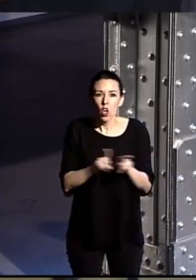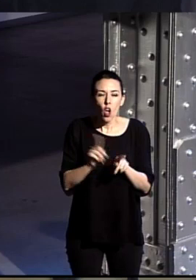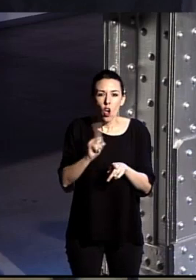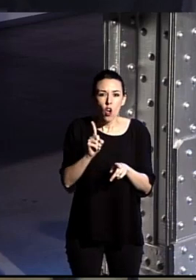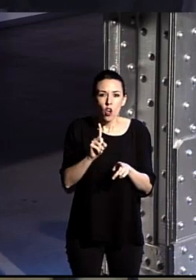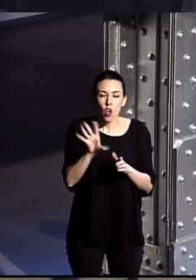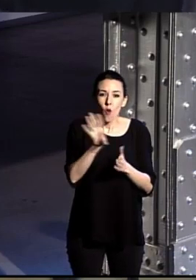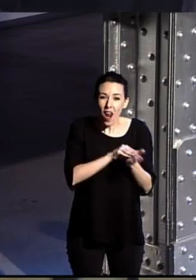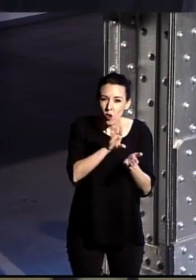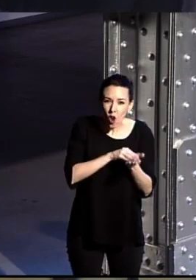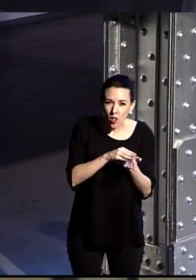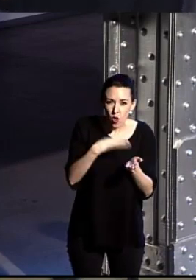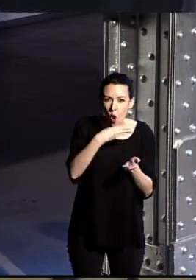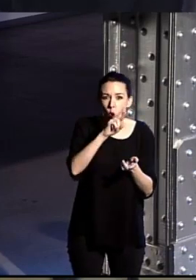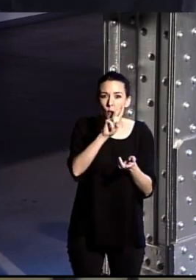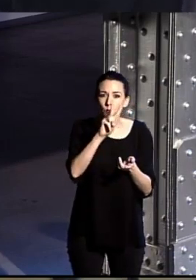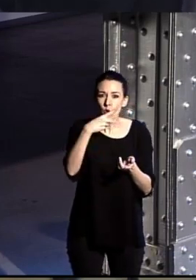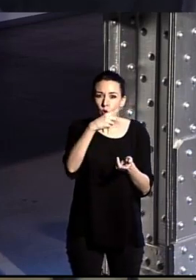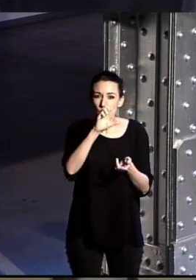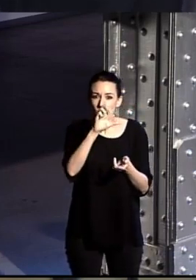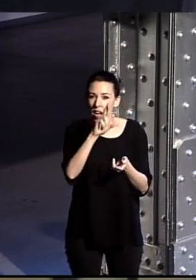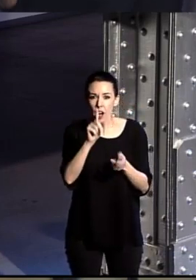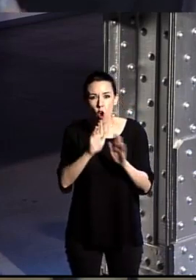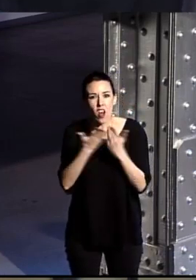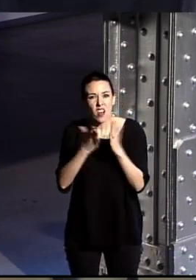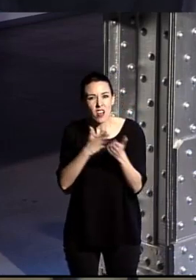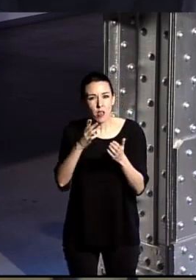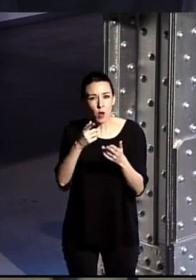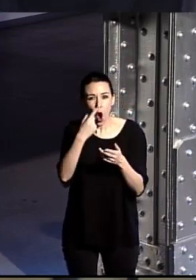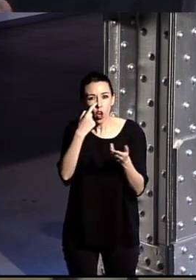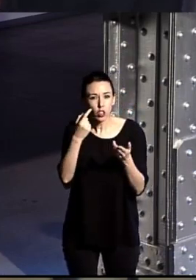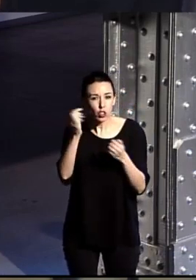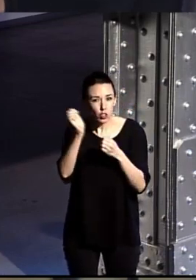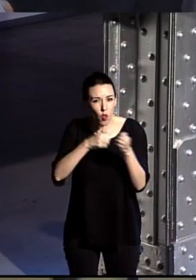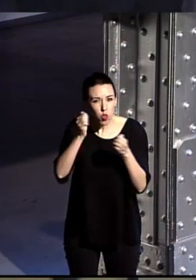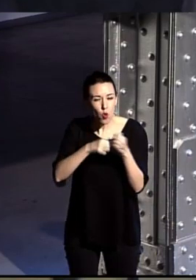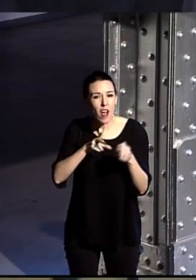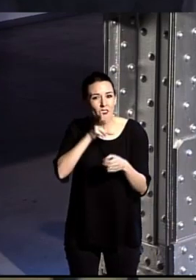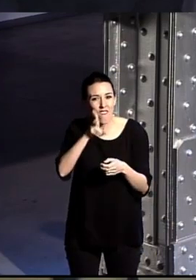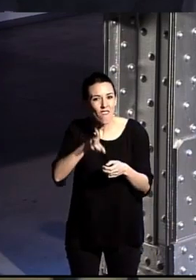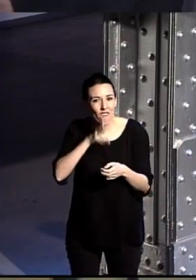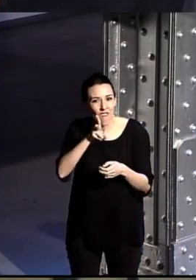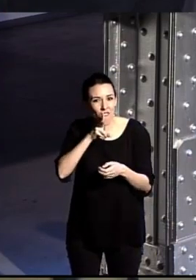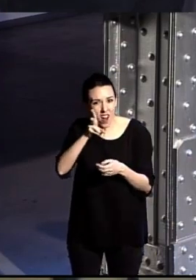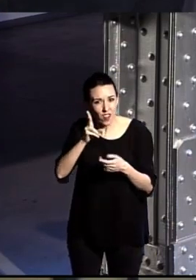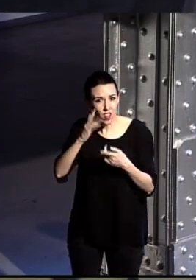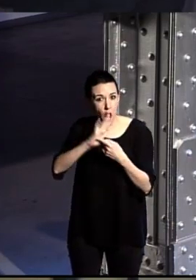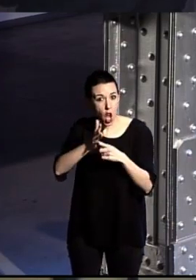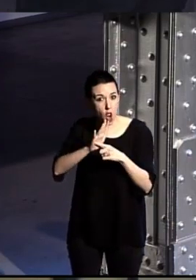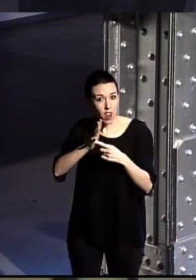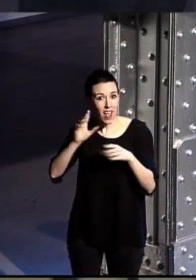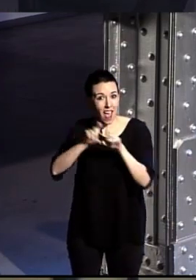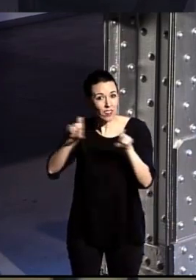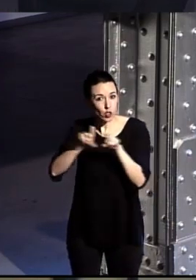unos libros de tapas duras, color verde agua, de la editorial Molino, que eran de los hermanos pequeños de mi padre. Unos libros